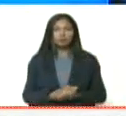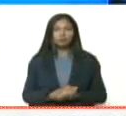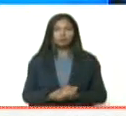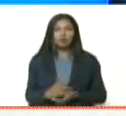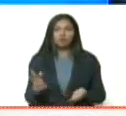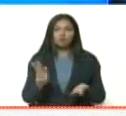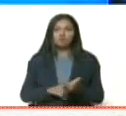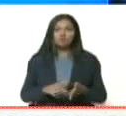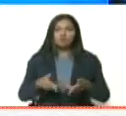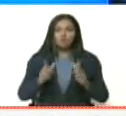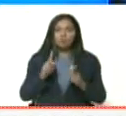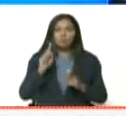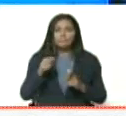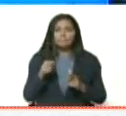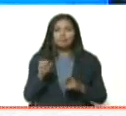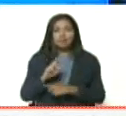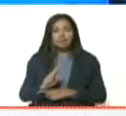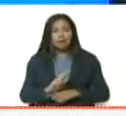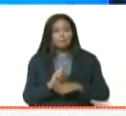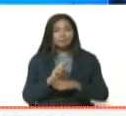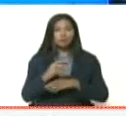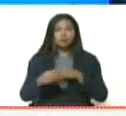autorice la inmediata